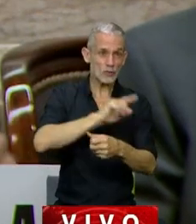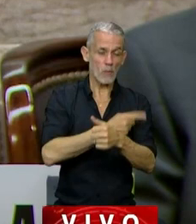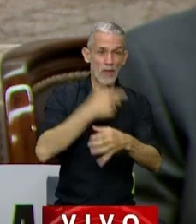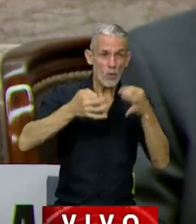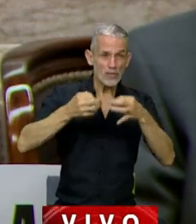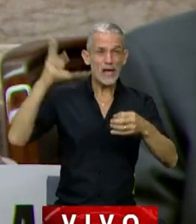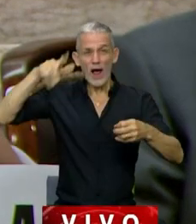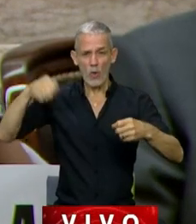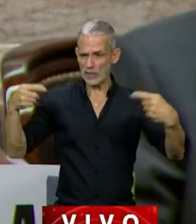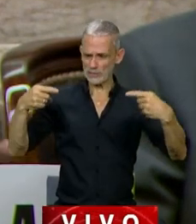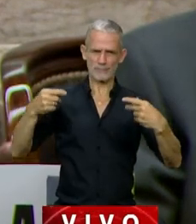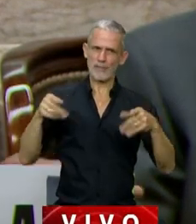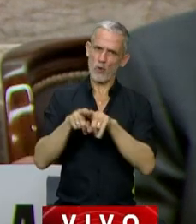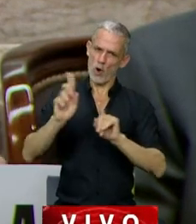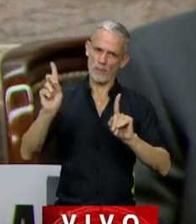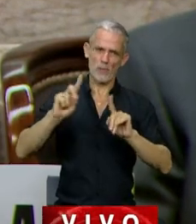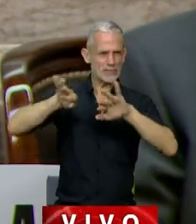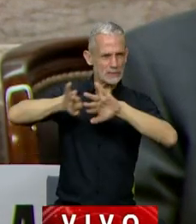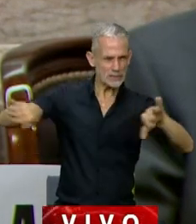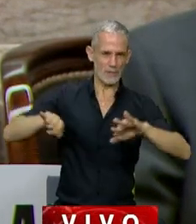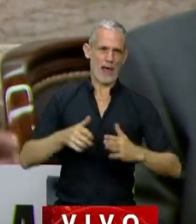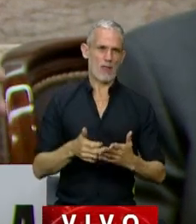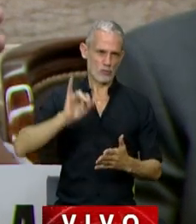de los jueces. Por eso pedimos la división